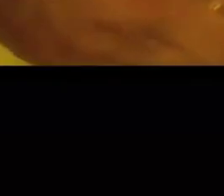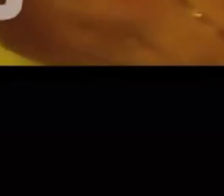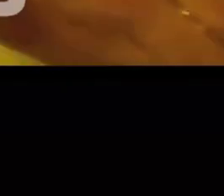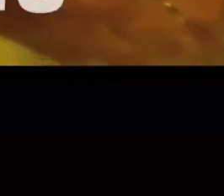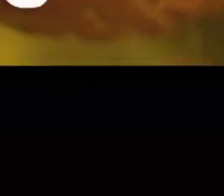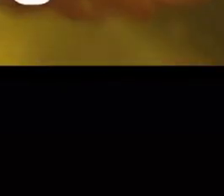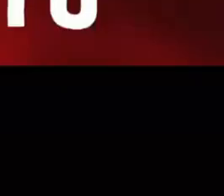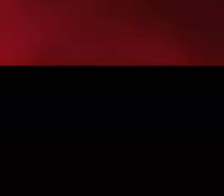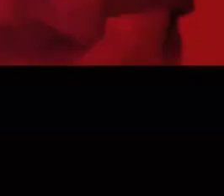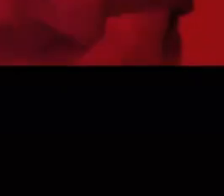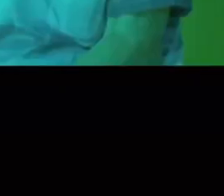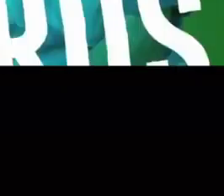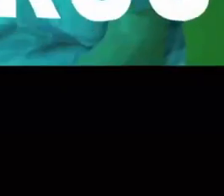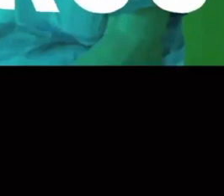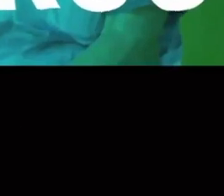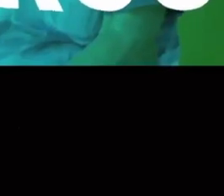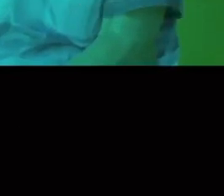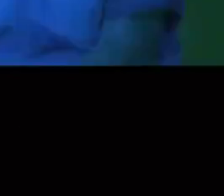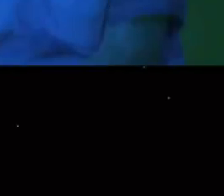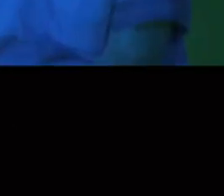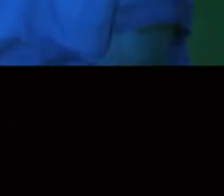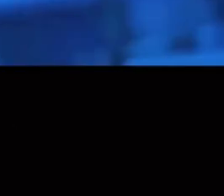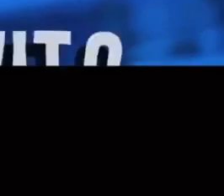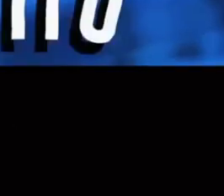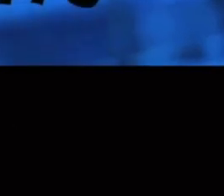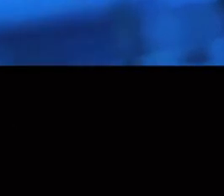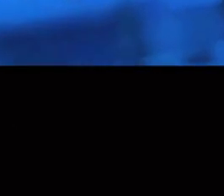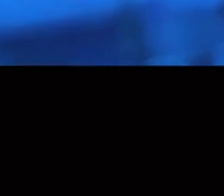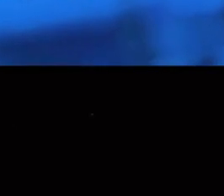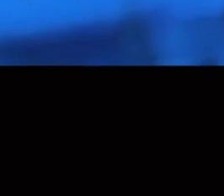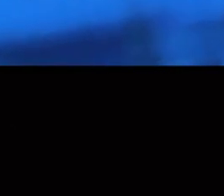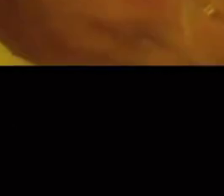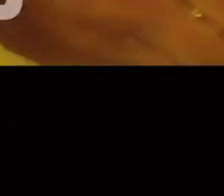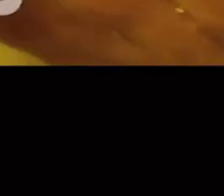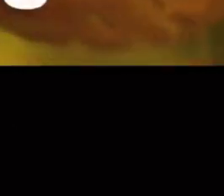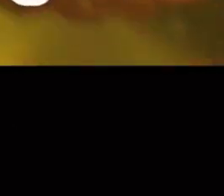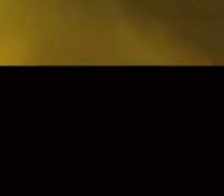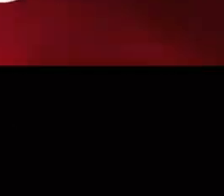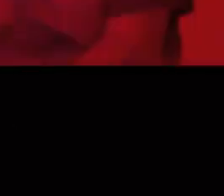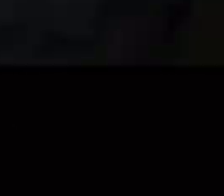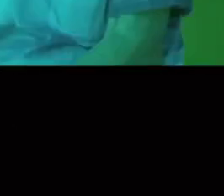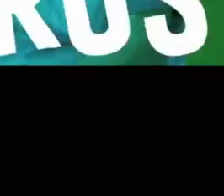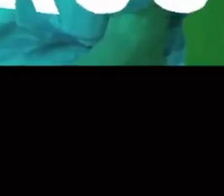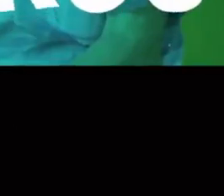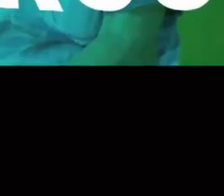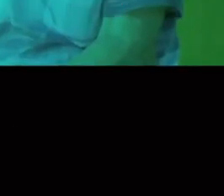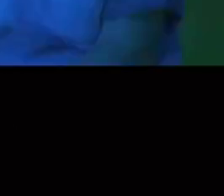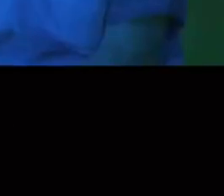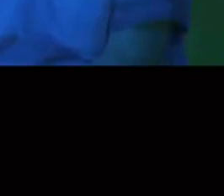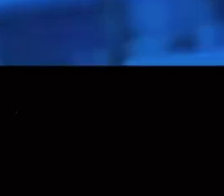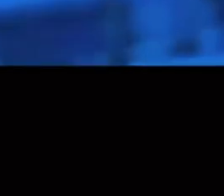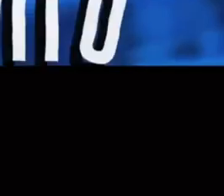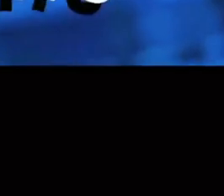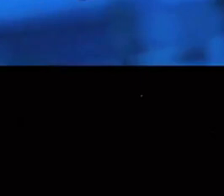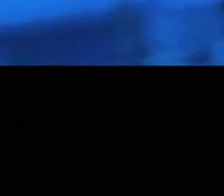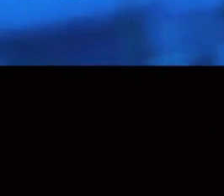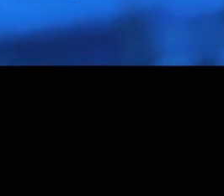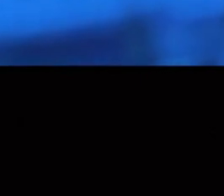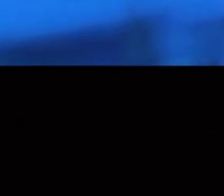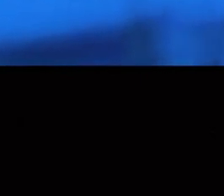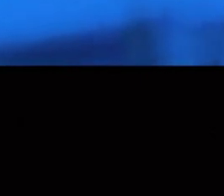espumadito. Así yo le evito al coronavirus, al coronavirus. Así yo le evito, así yo le evito al coronavirus,